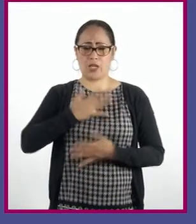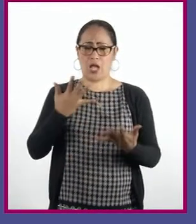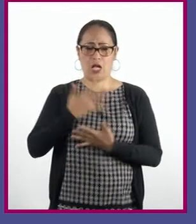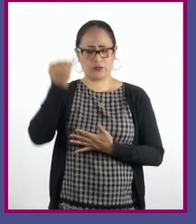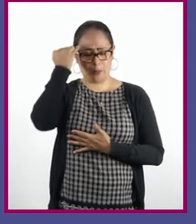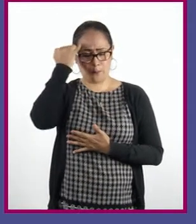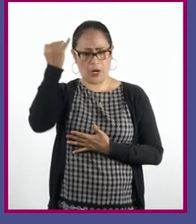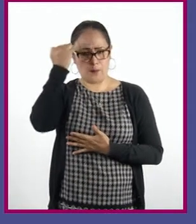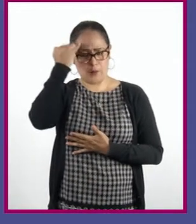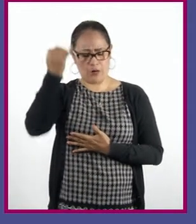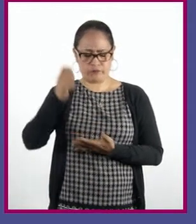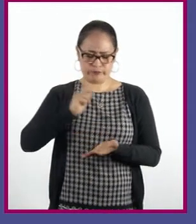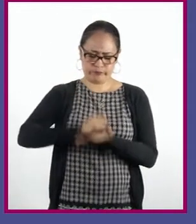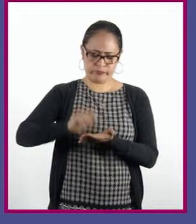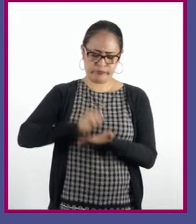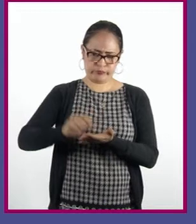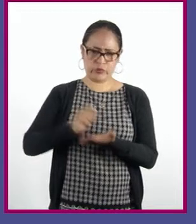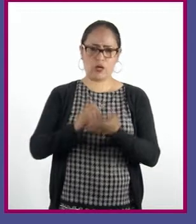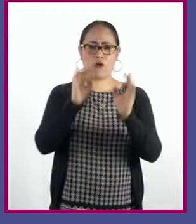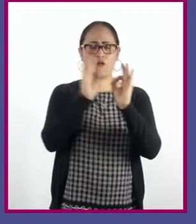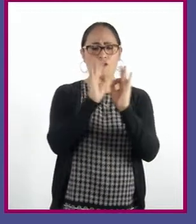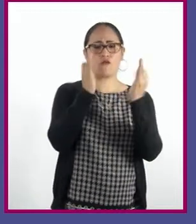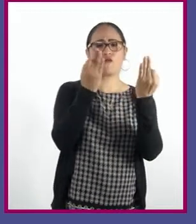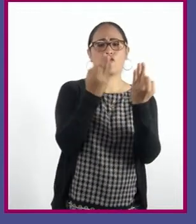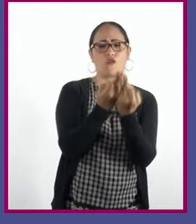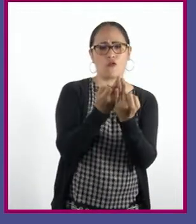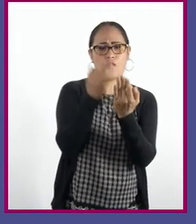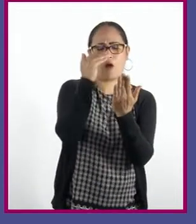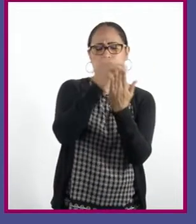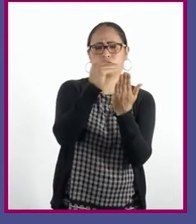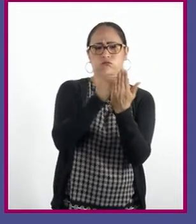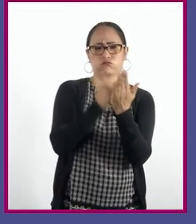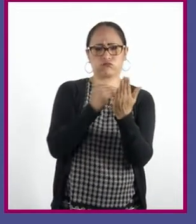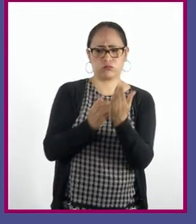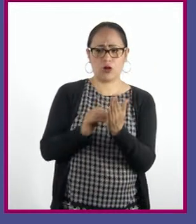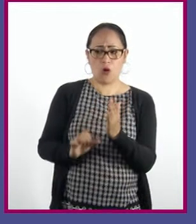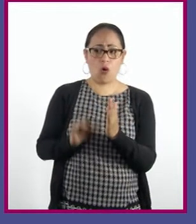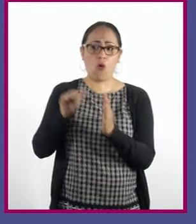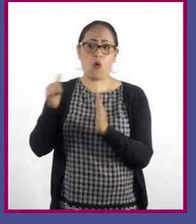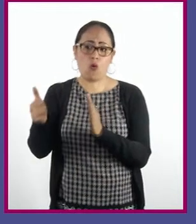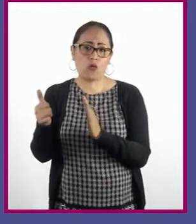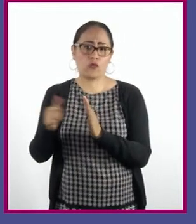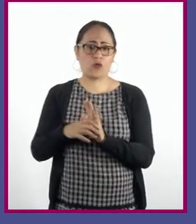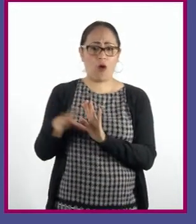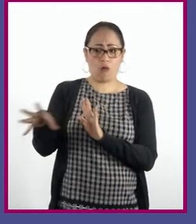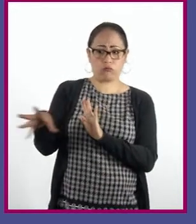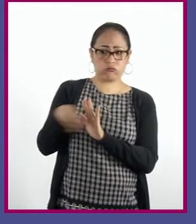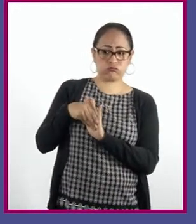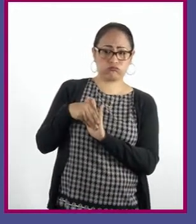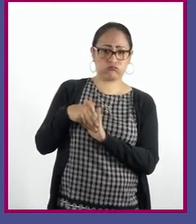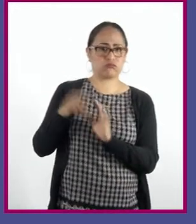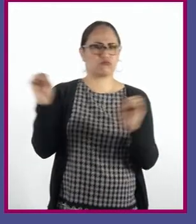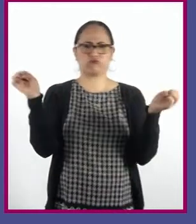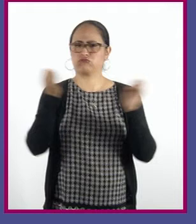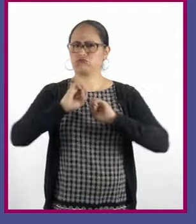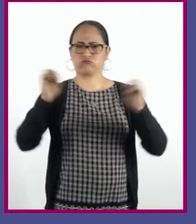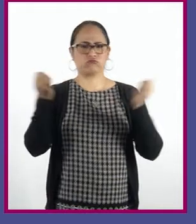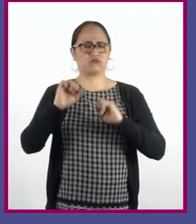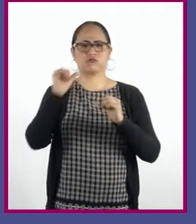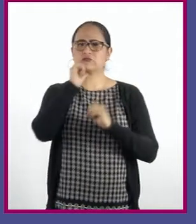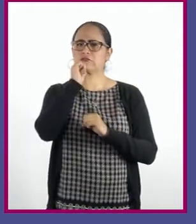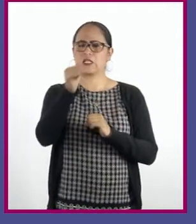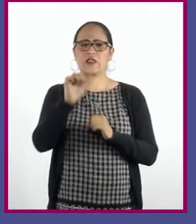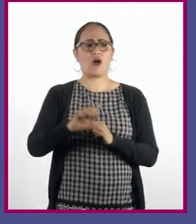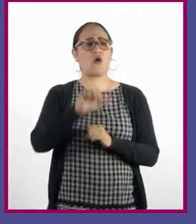intelectual y que en la forma y contenido en que aquí se presenta no está siendo postulado de manera paralela a ningún otro